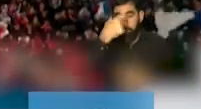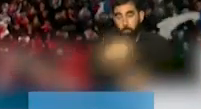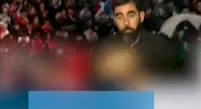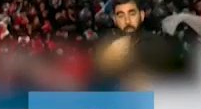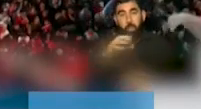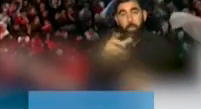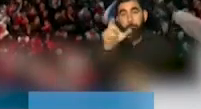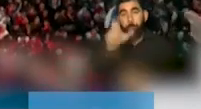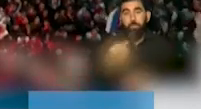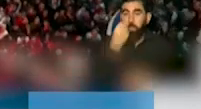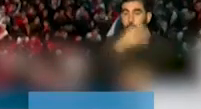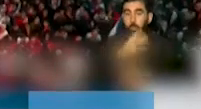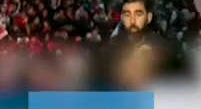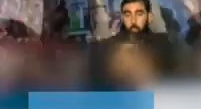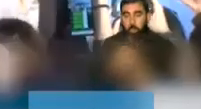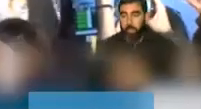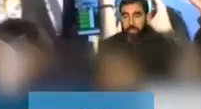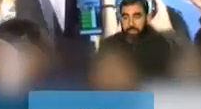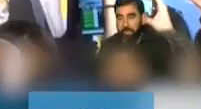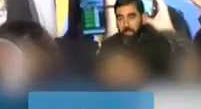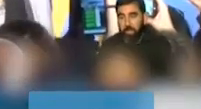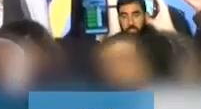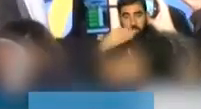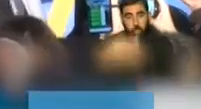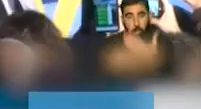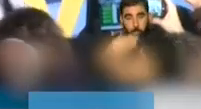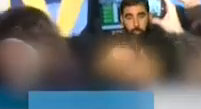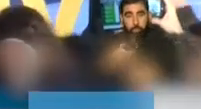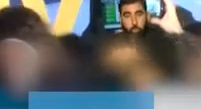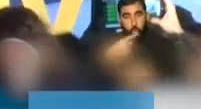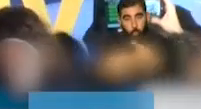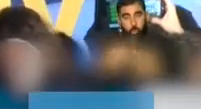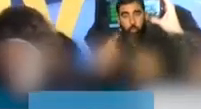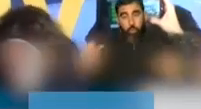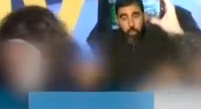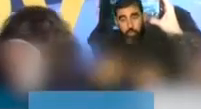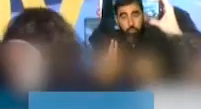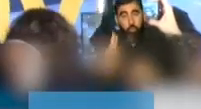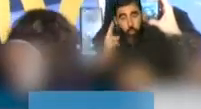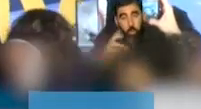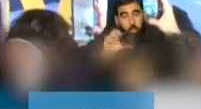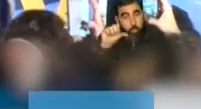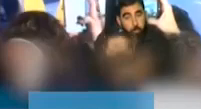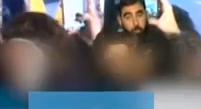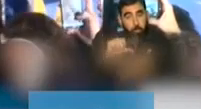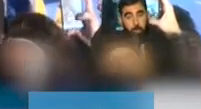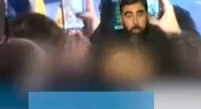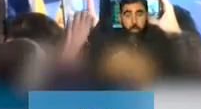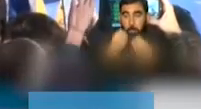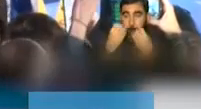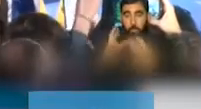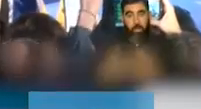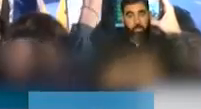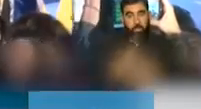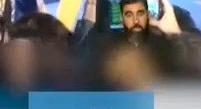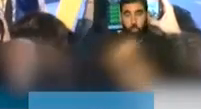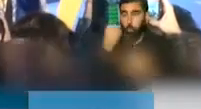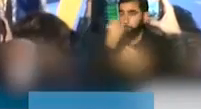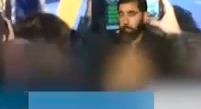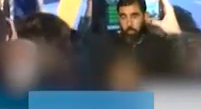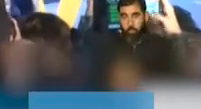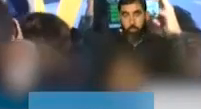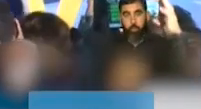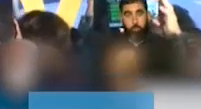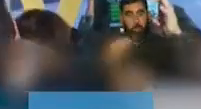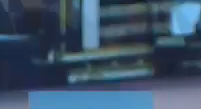la afuera. Pegadito, digamos, ¿no? Claro. O sea, con minutos de diferencia. Exacto. Van hacia la afuera y le hablan a los militantes, a esos